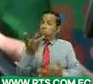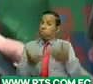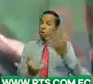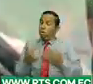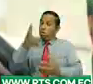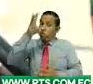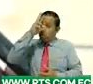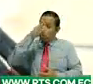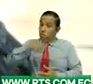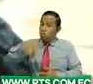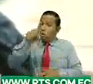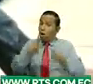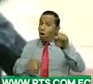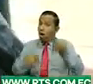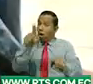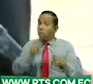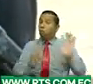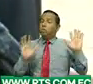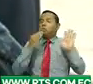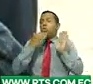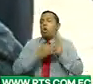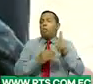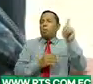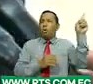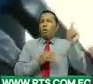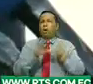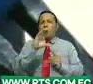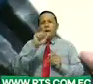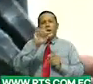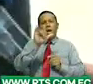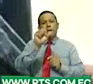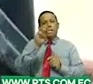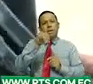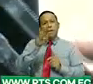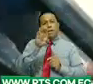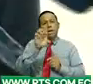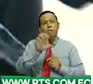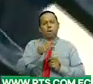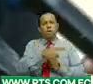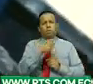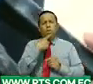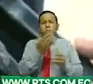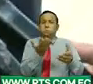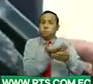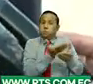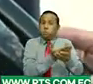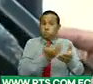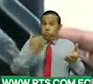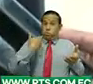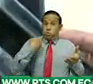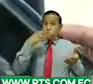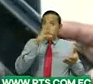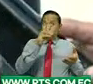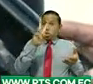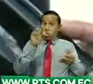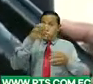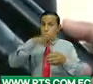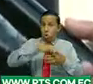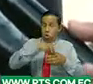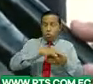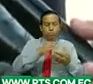invisible. Por ejemplo, en Cayambe había unas actas en donde yo tenía 62 votos y nos pusieron